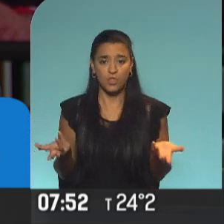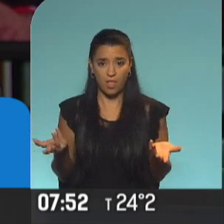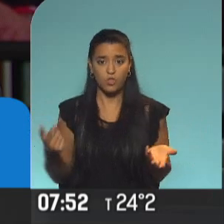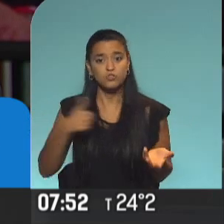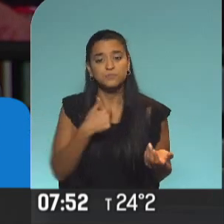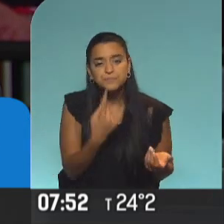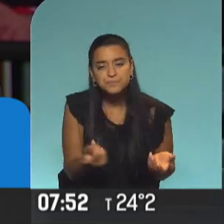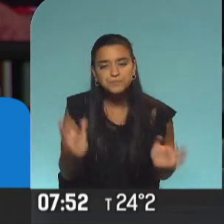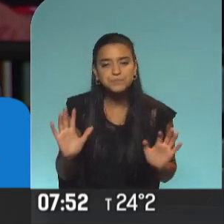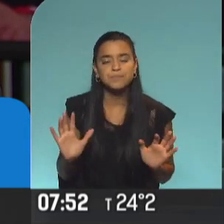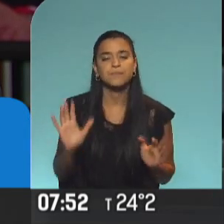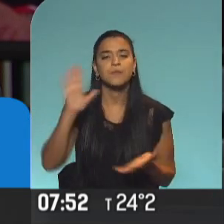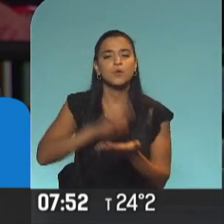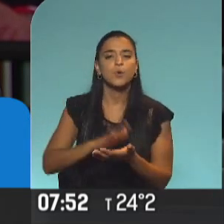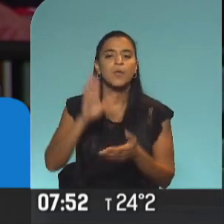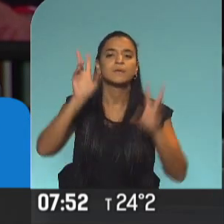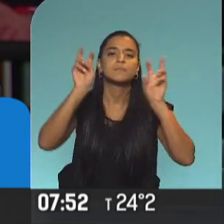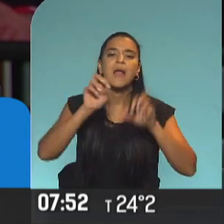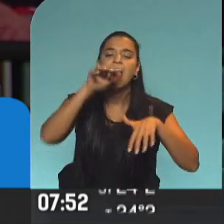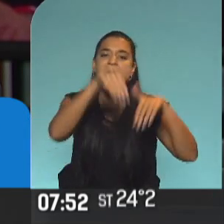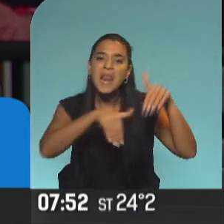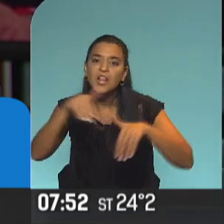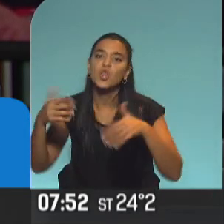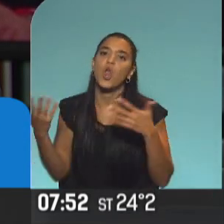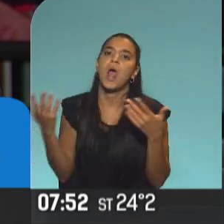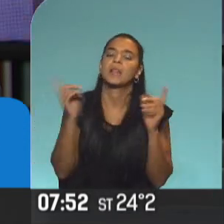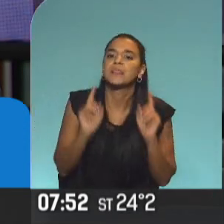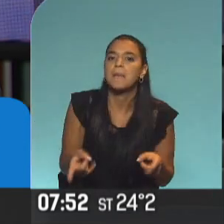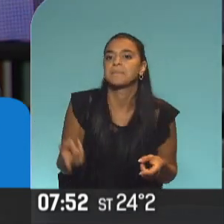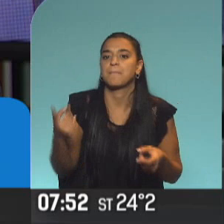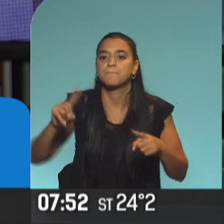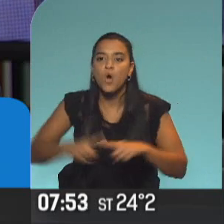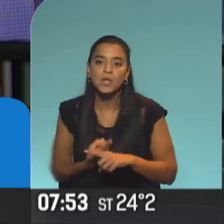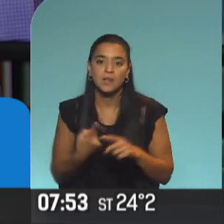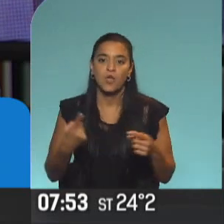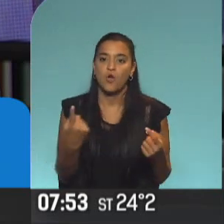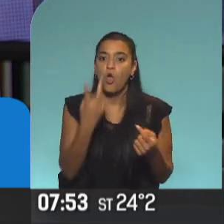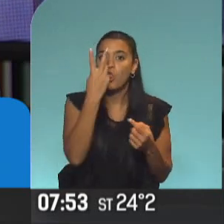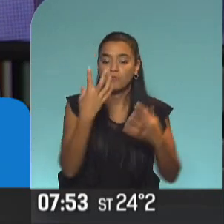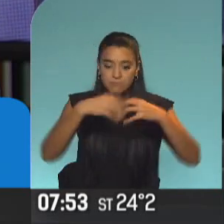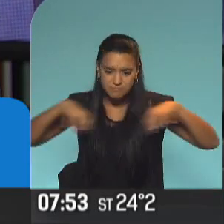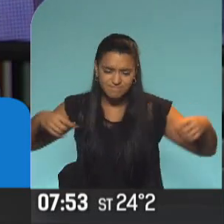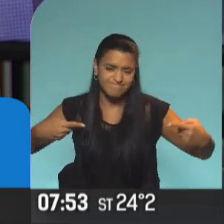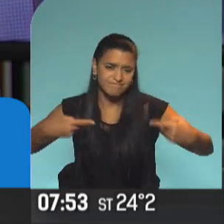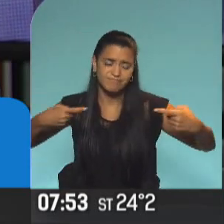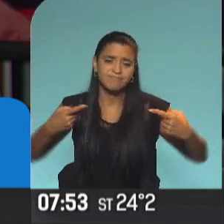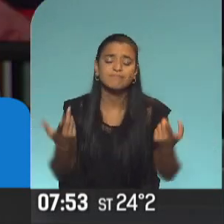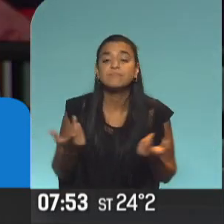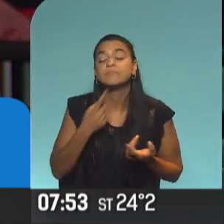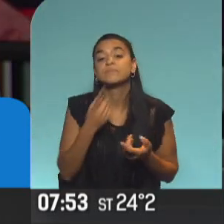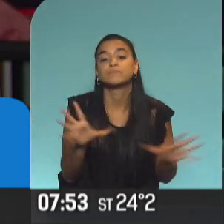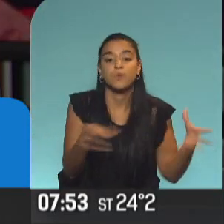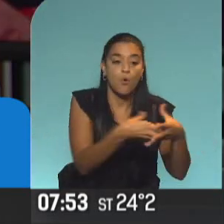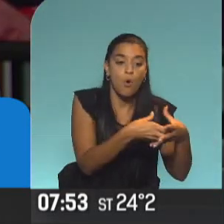le diría, en términos electorales y en términos políticos de manera antagónica, es obvio que cualquier discurso que dé un balance desde un